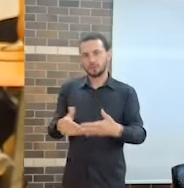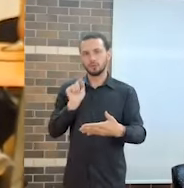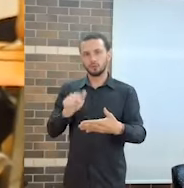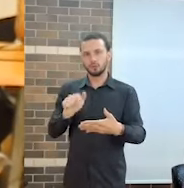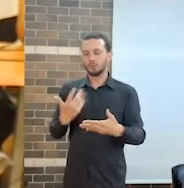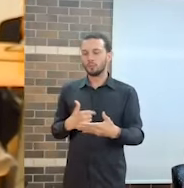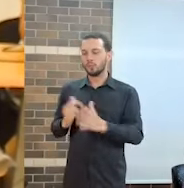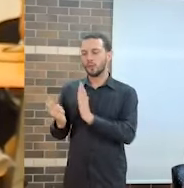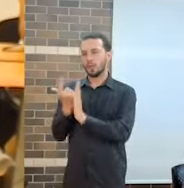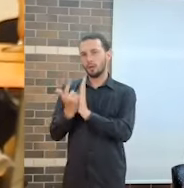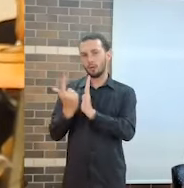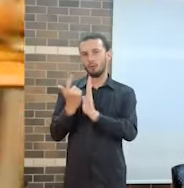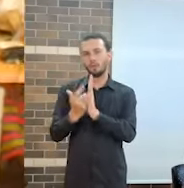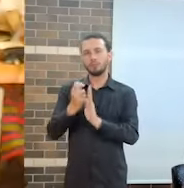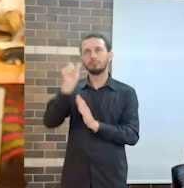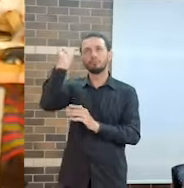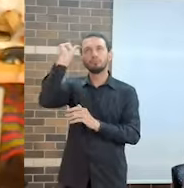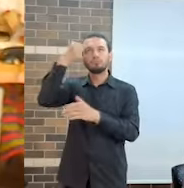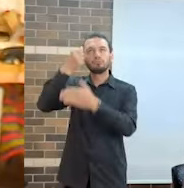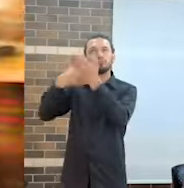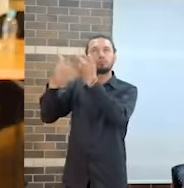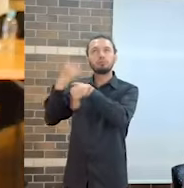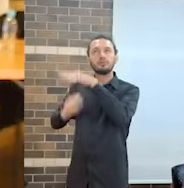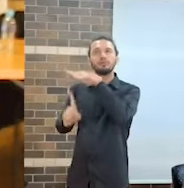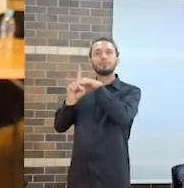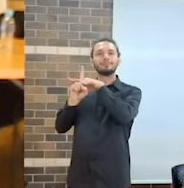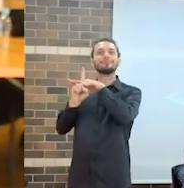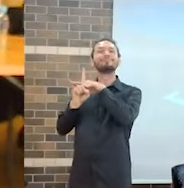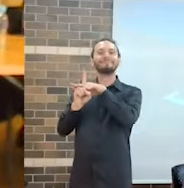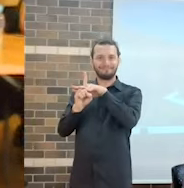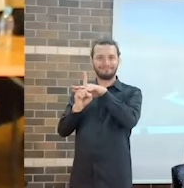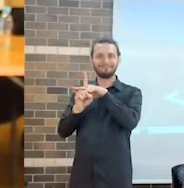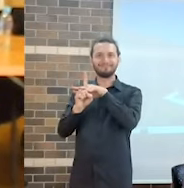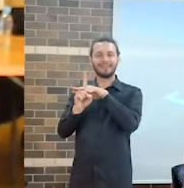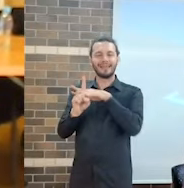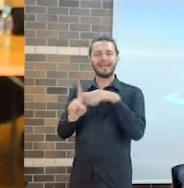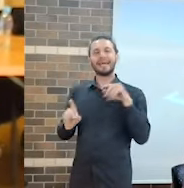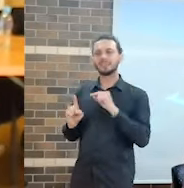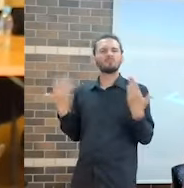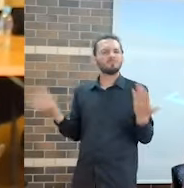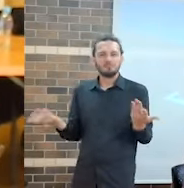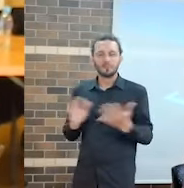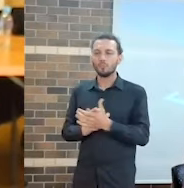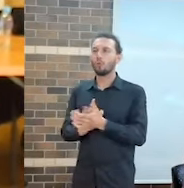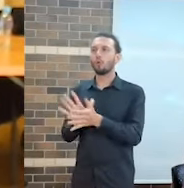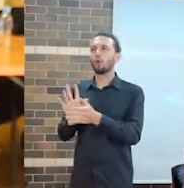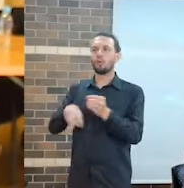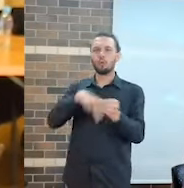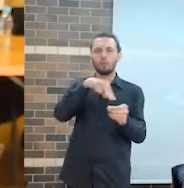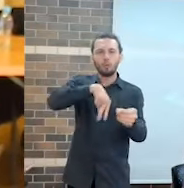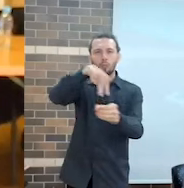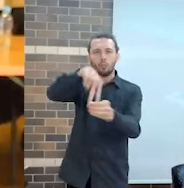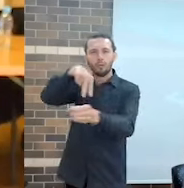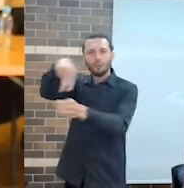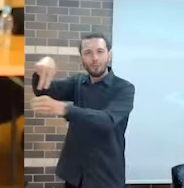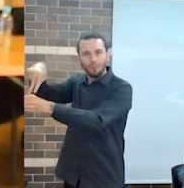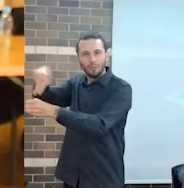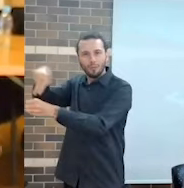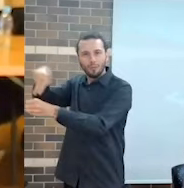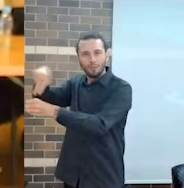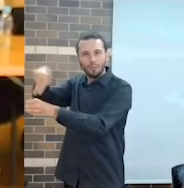mi origen, y fue una manera en que varios escritores de los pueblos indígenas nos unimos para